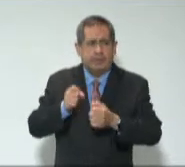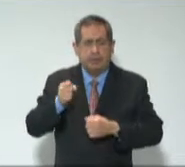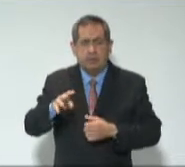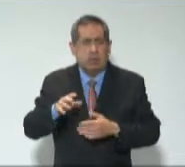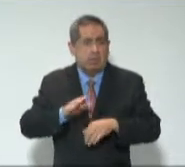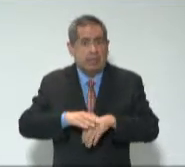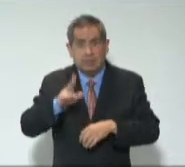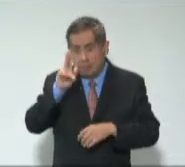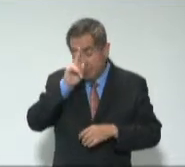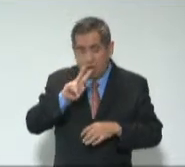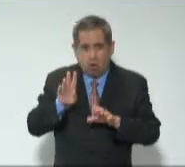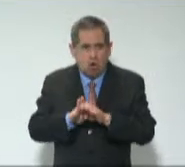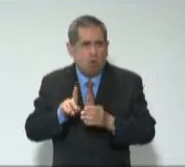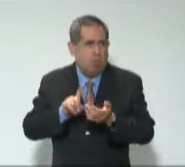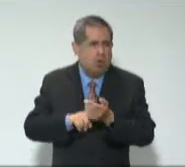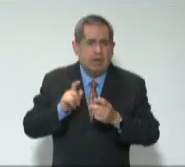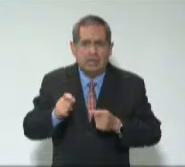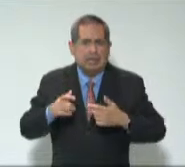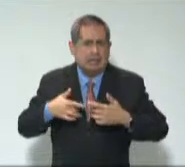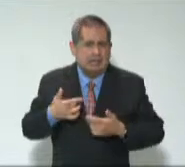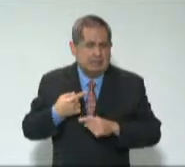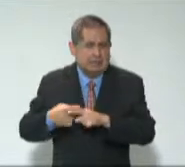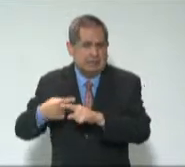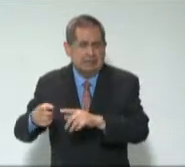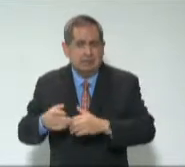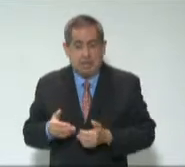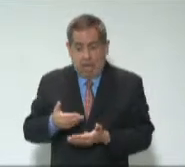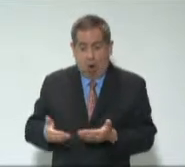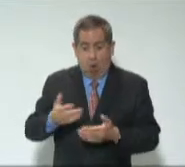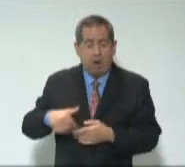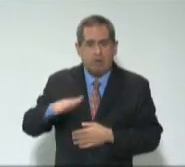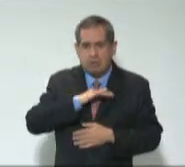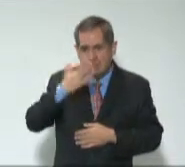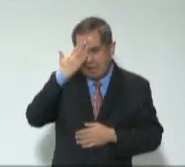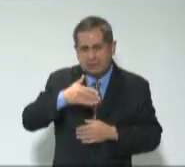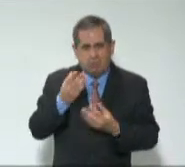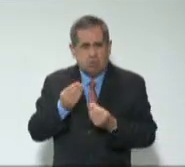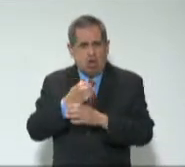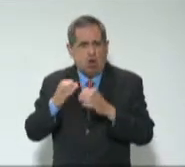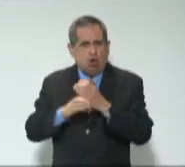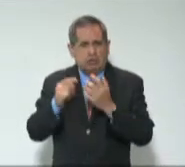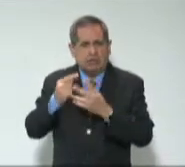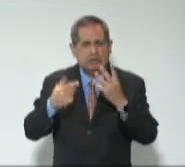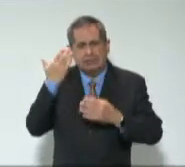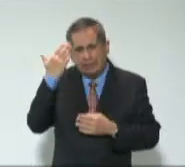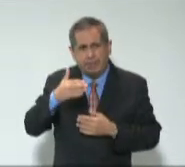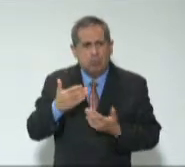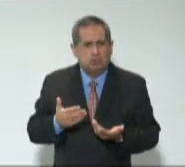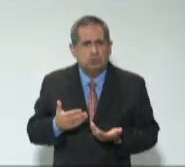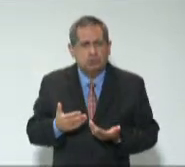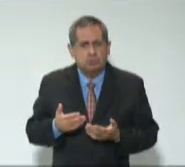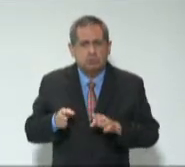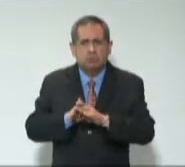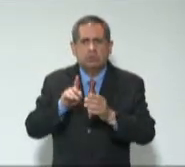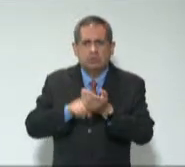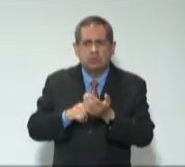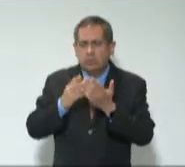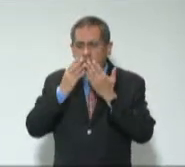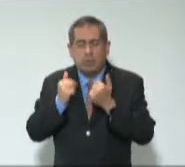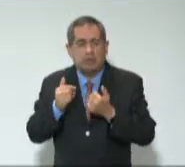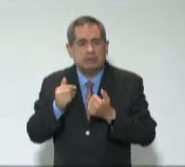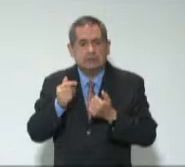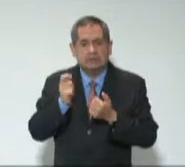grave menos grave asintomático etcétera hoy día ya sabemos muchas cosas sabemos incluso que no hay ningún